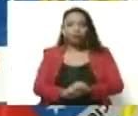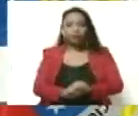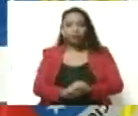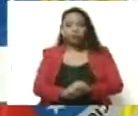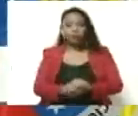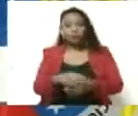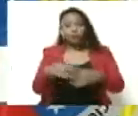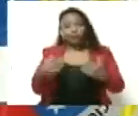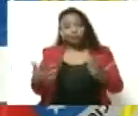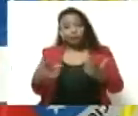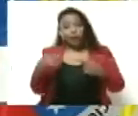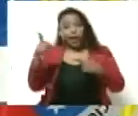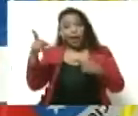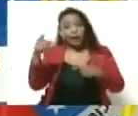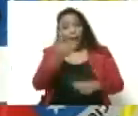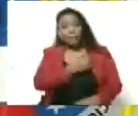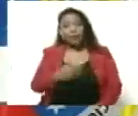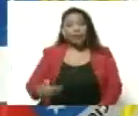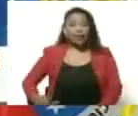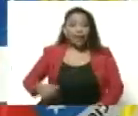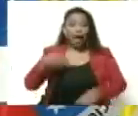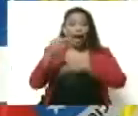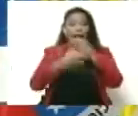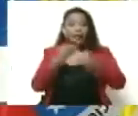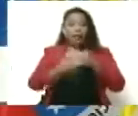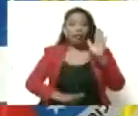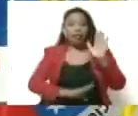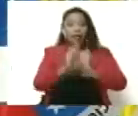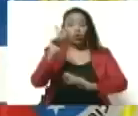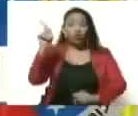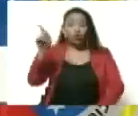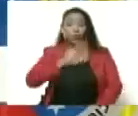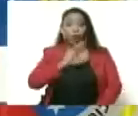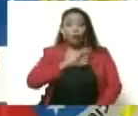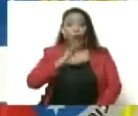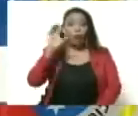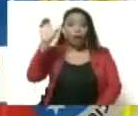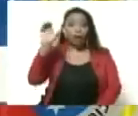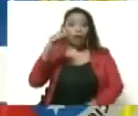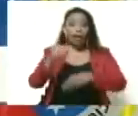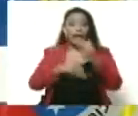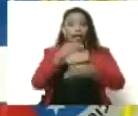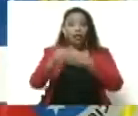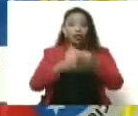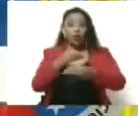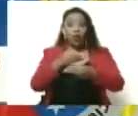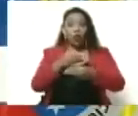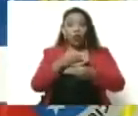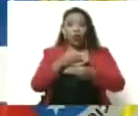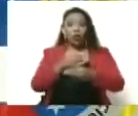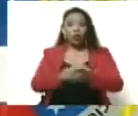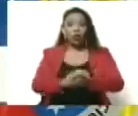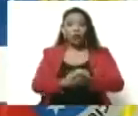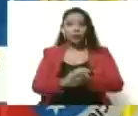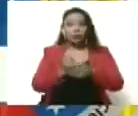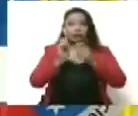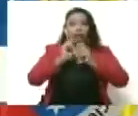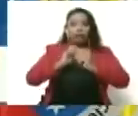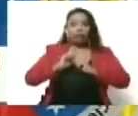de ese presidente dedicarse al desarrollo de su país, lo que hizo fue